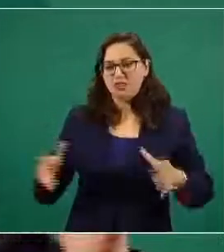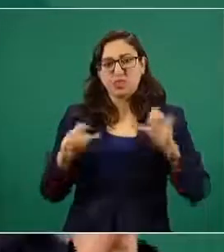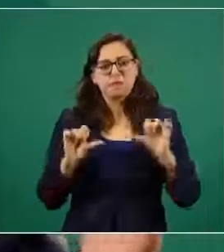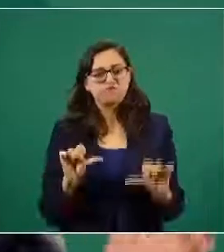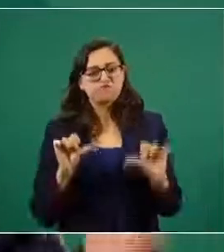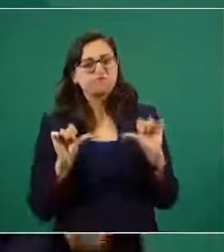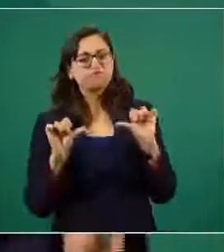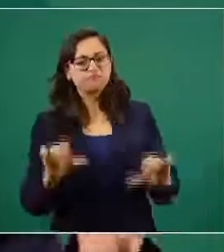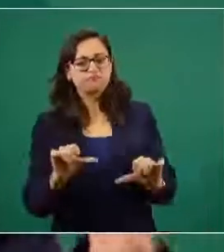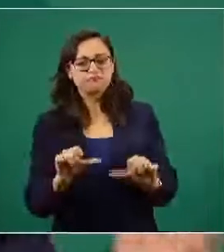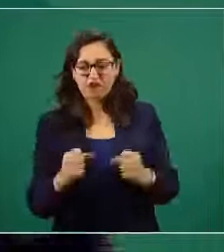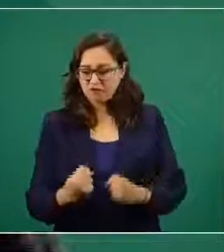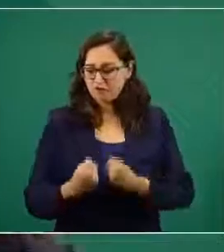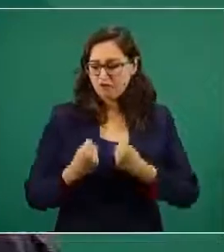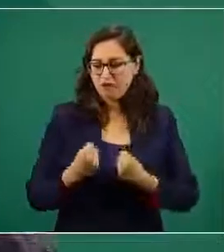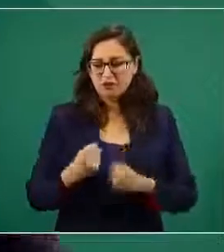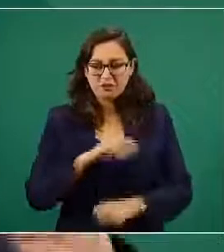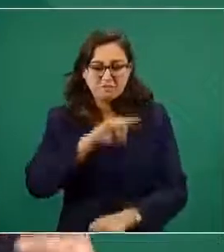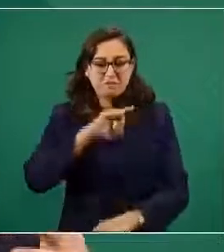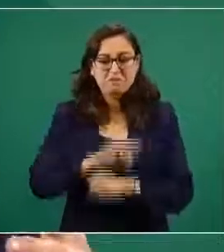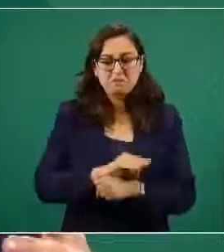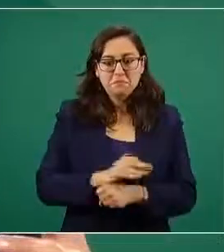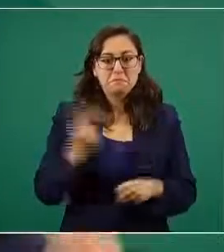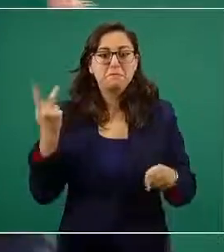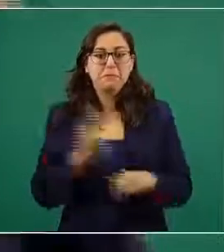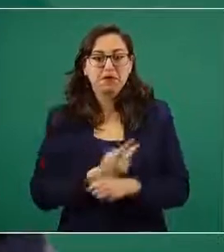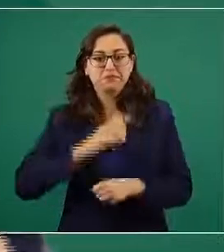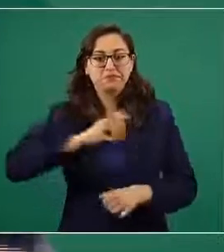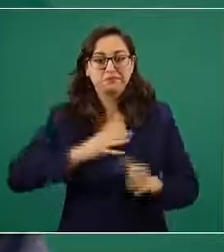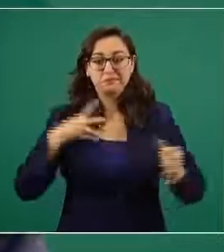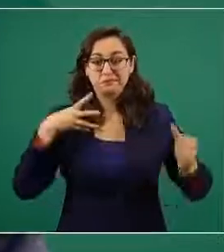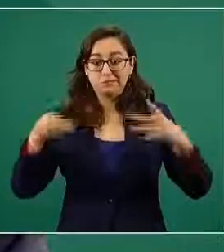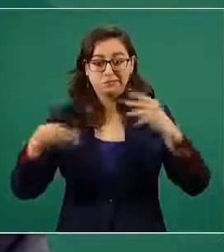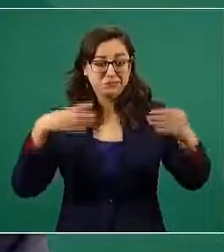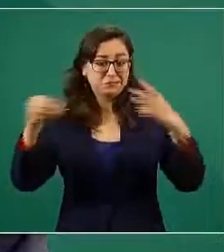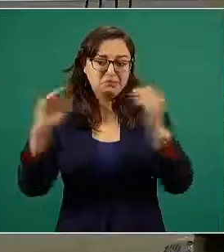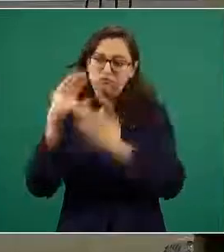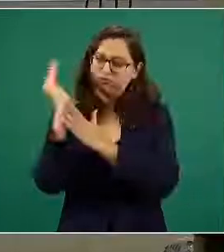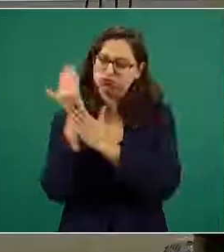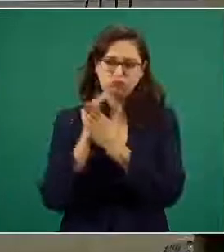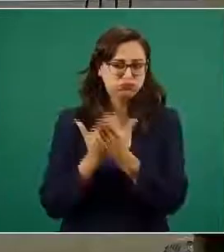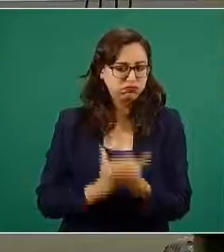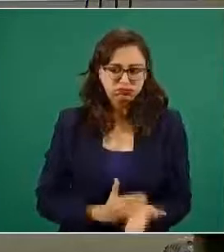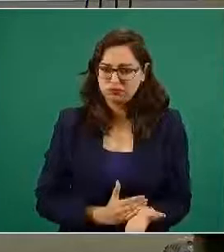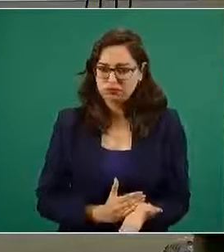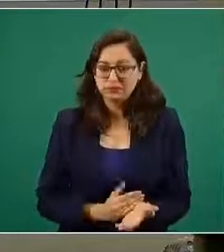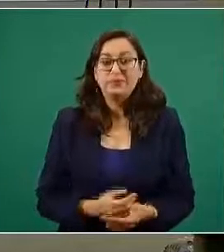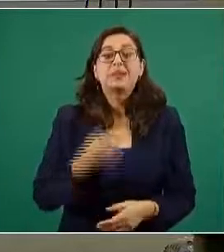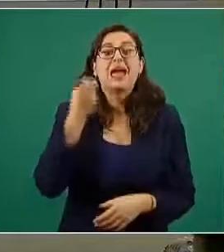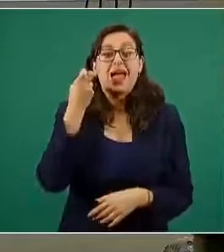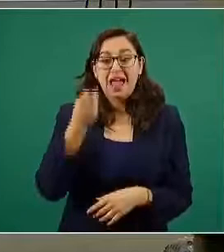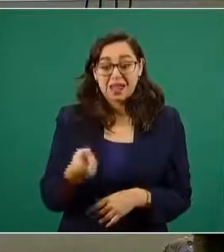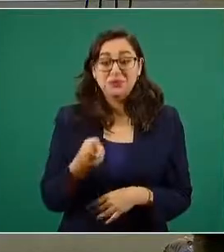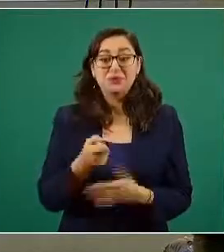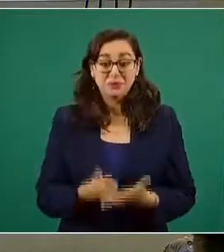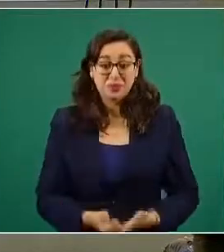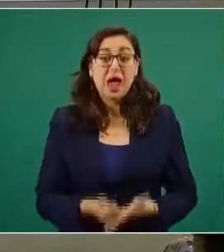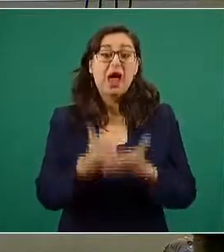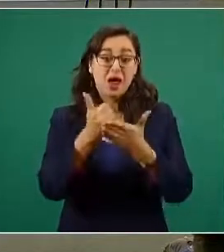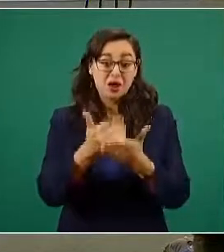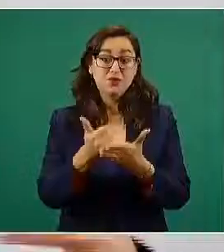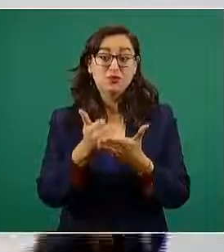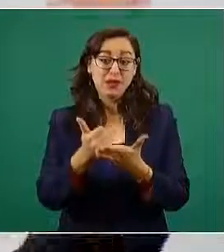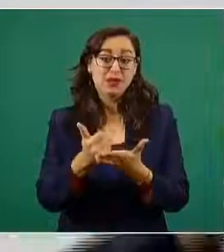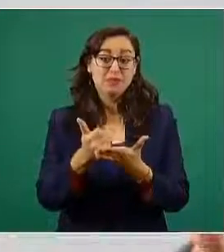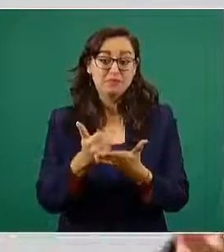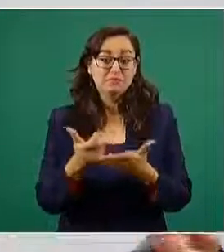donde la eficiencia de la transmisión del virus se reduce sustancialmente. Y eso puede significar también